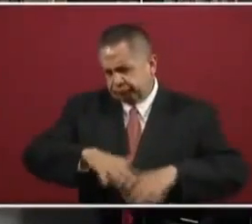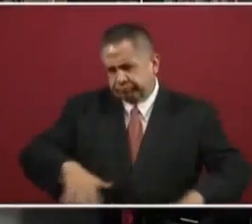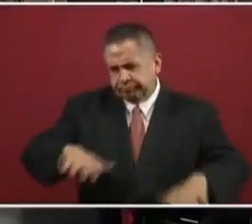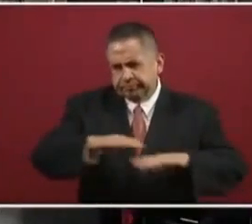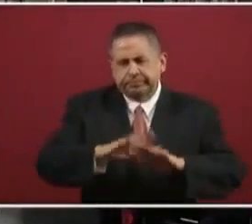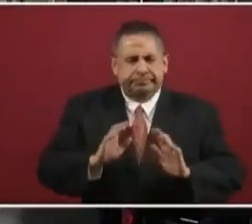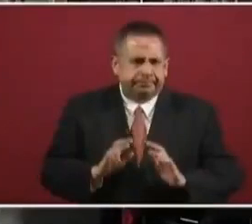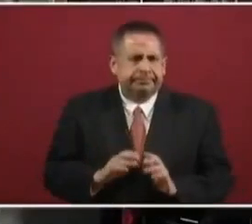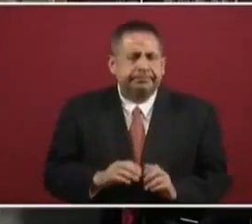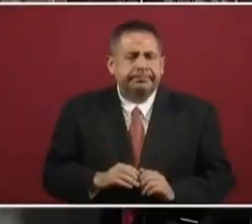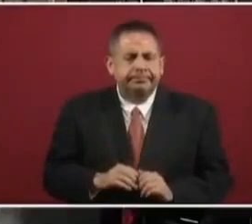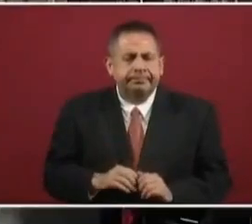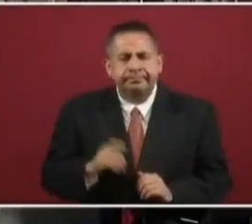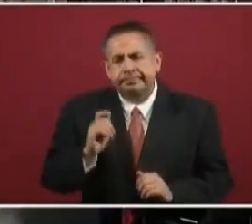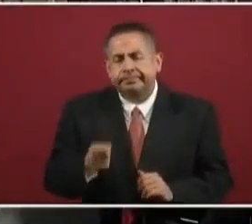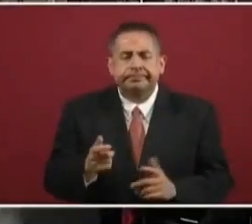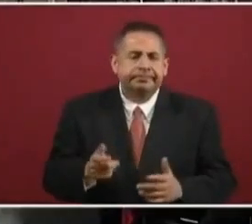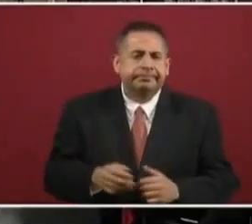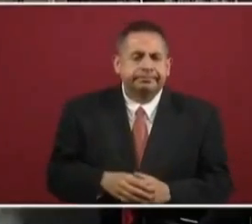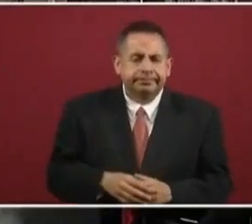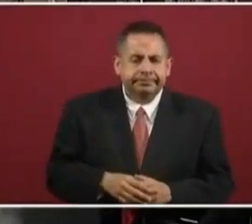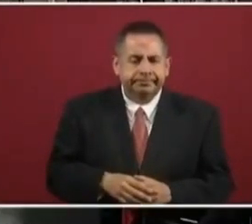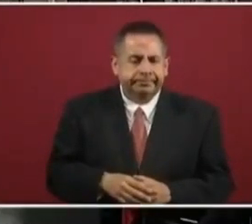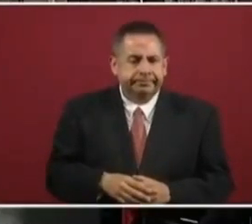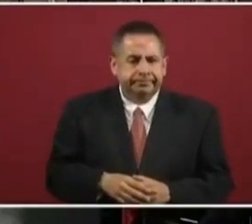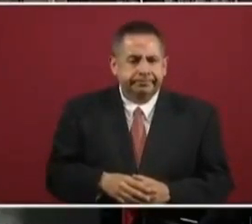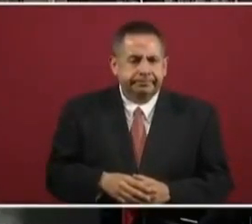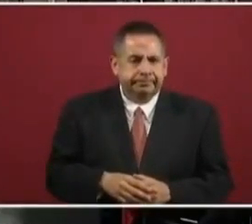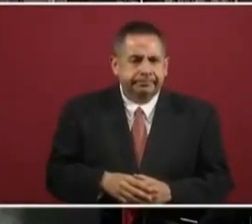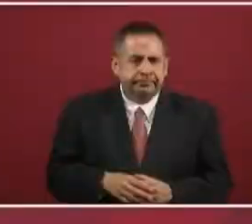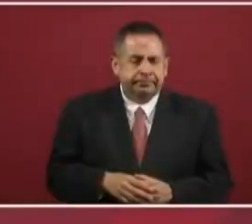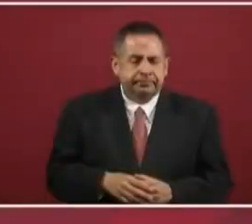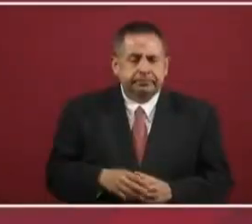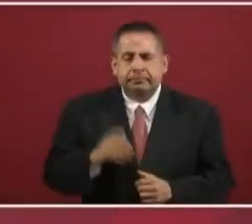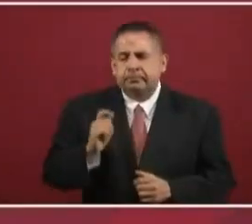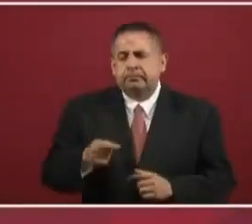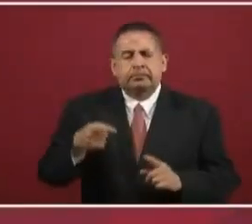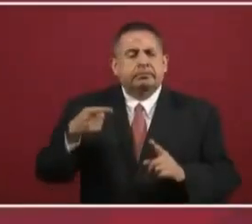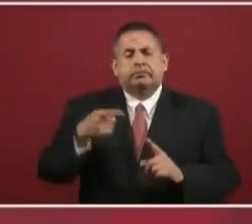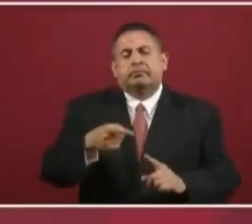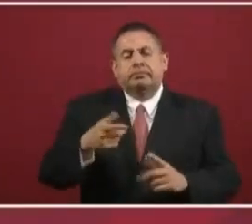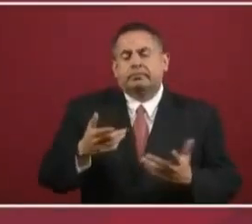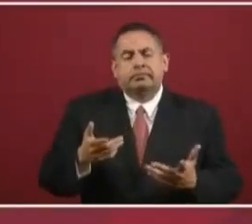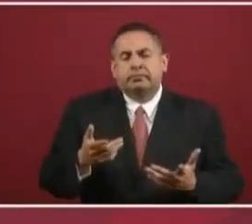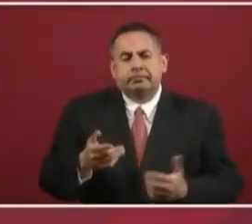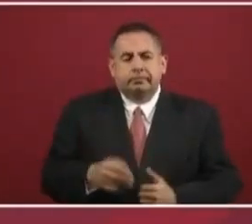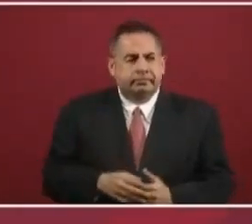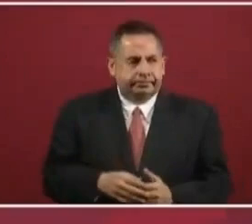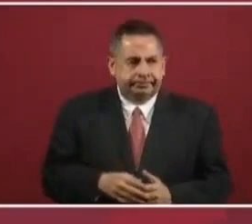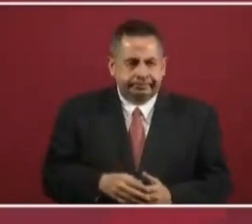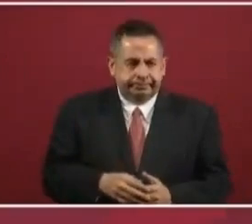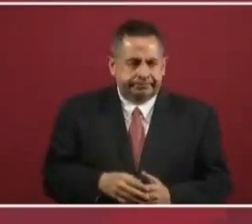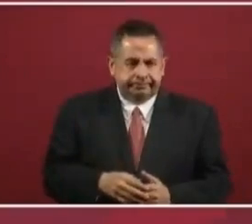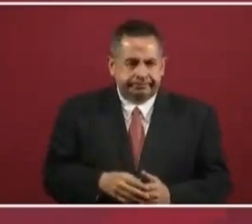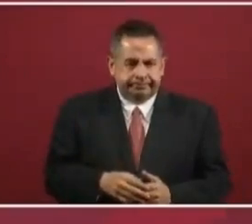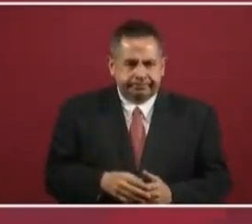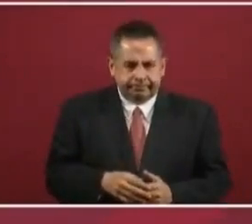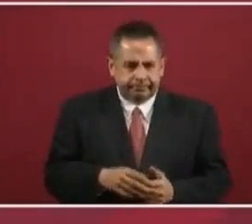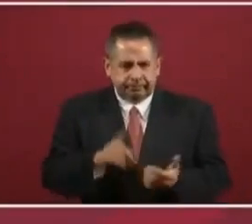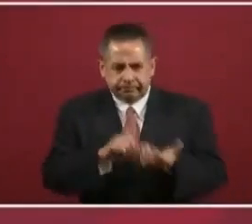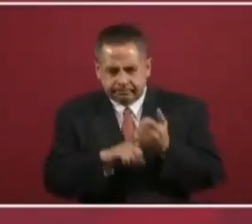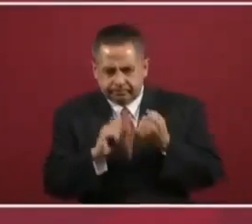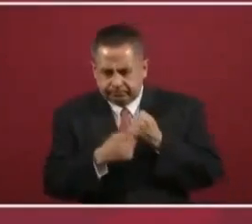desde luego hay que ver eh Cuál es el